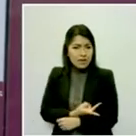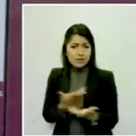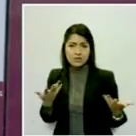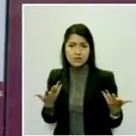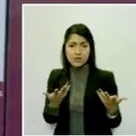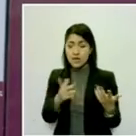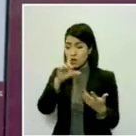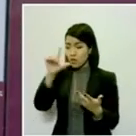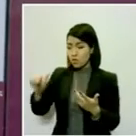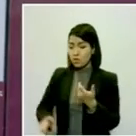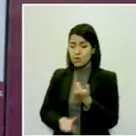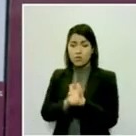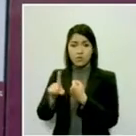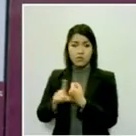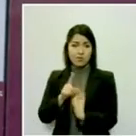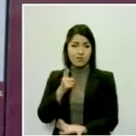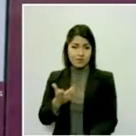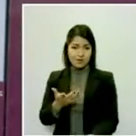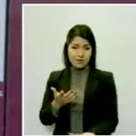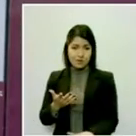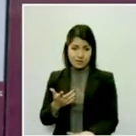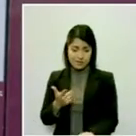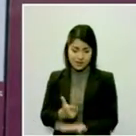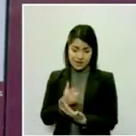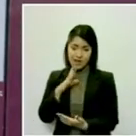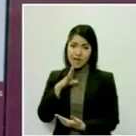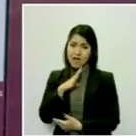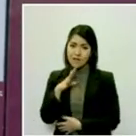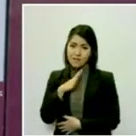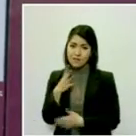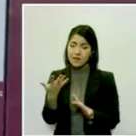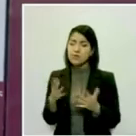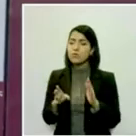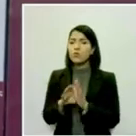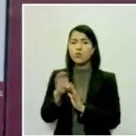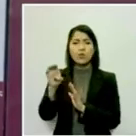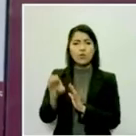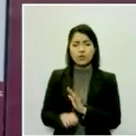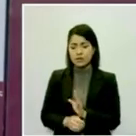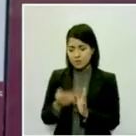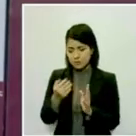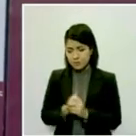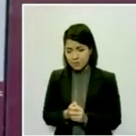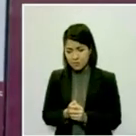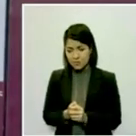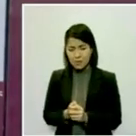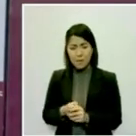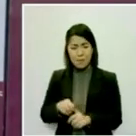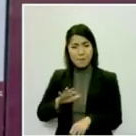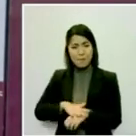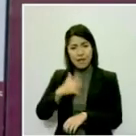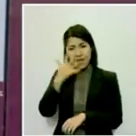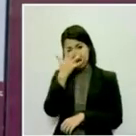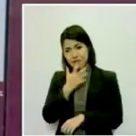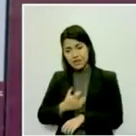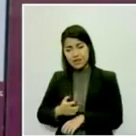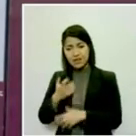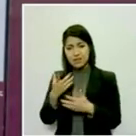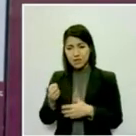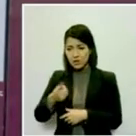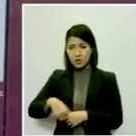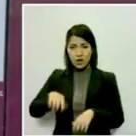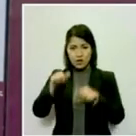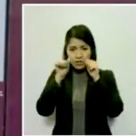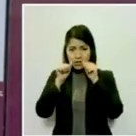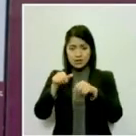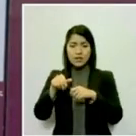totalmente desafortunadas. ¿Sí? Y el caso más triste que yo he constatado es el